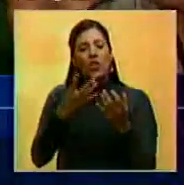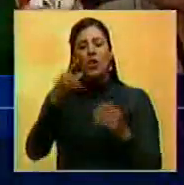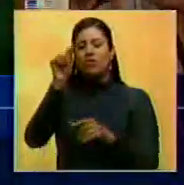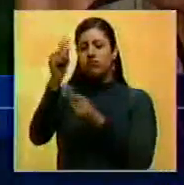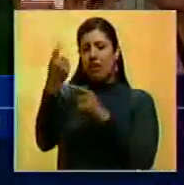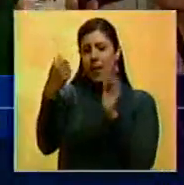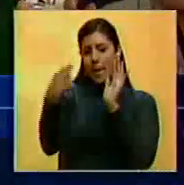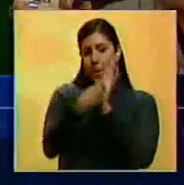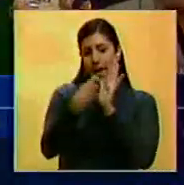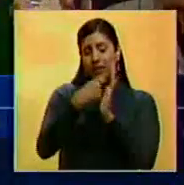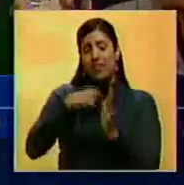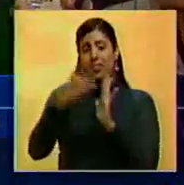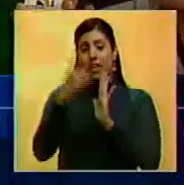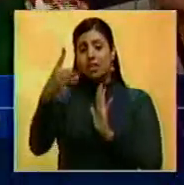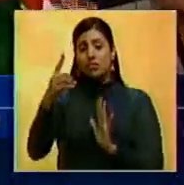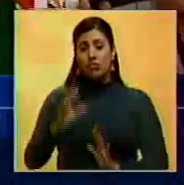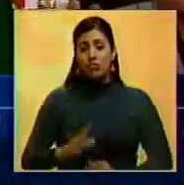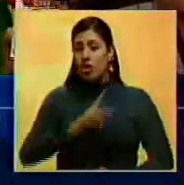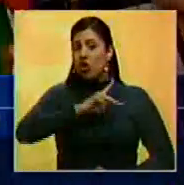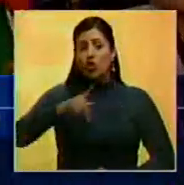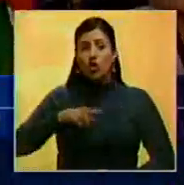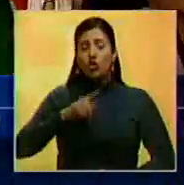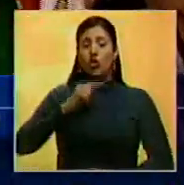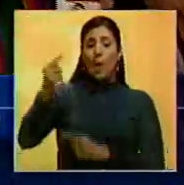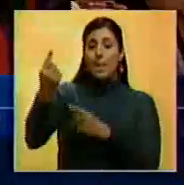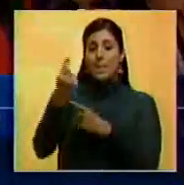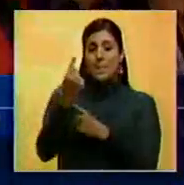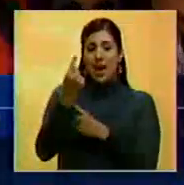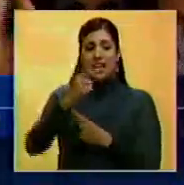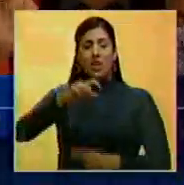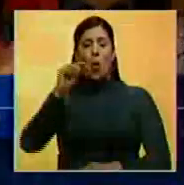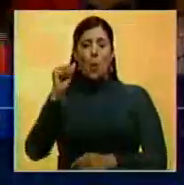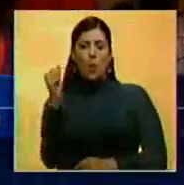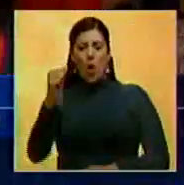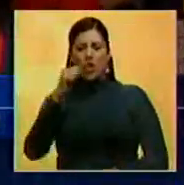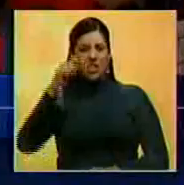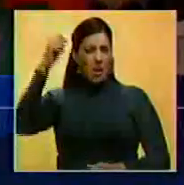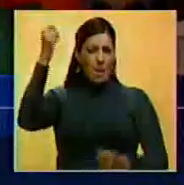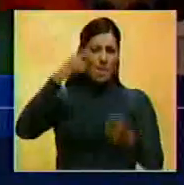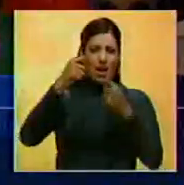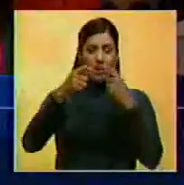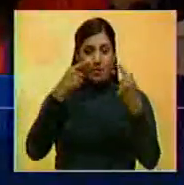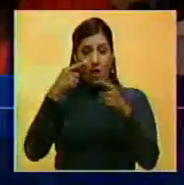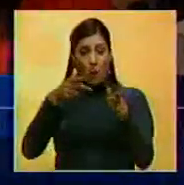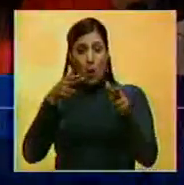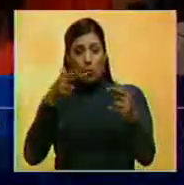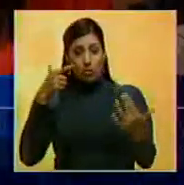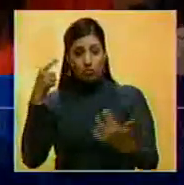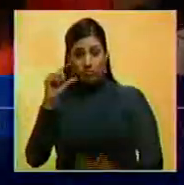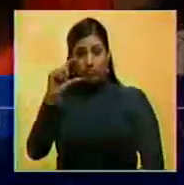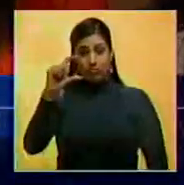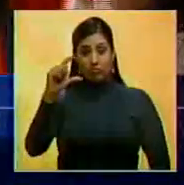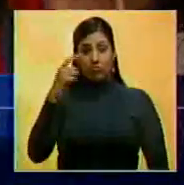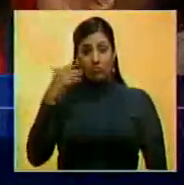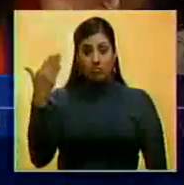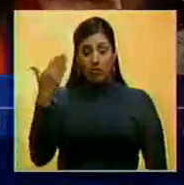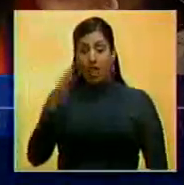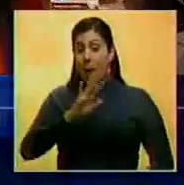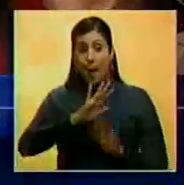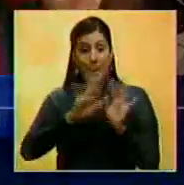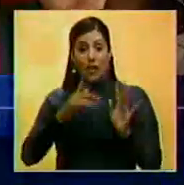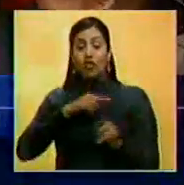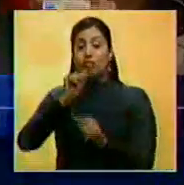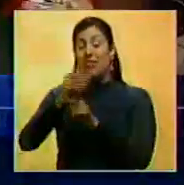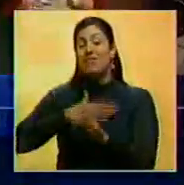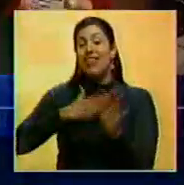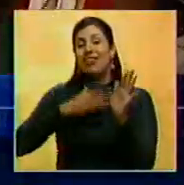reclamando nuestro derecho. Nos mandaron a la policía y nos callaron a perdigonazo. Nada más por